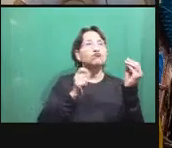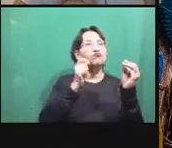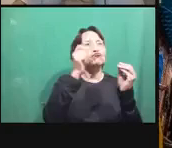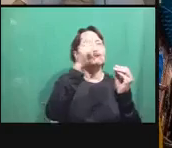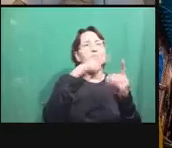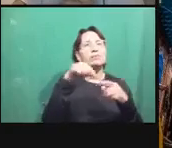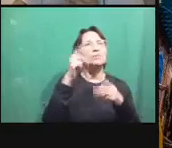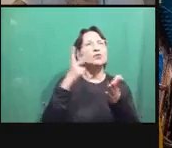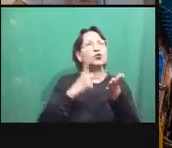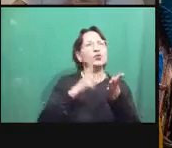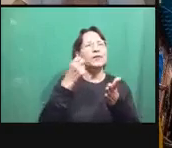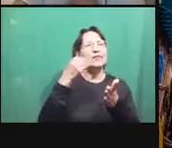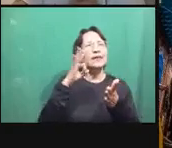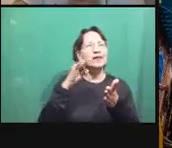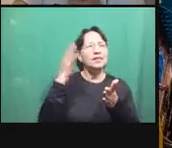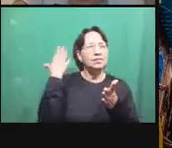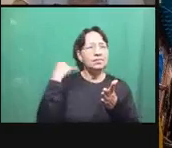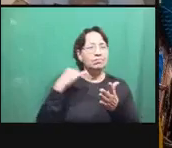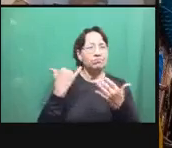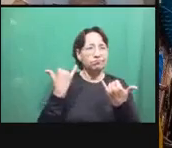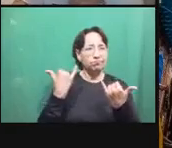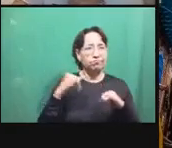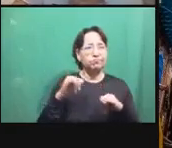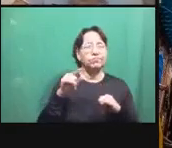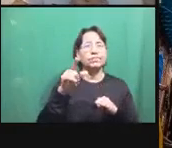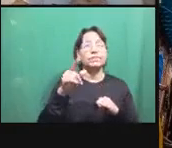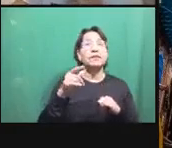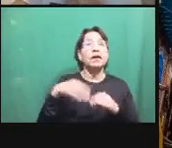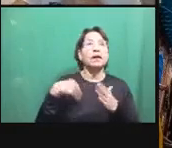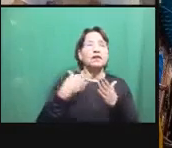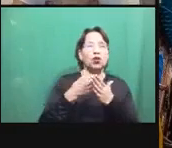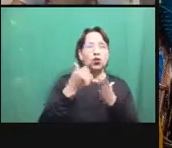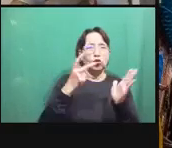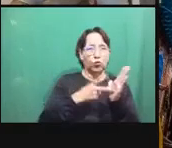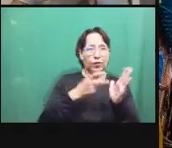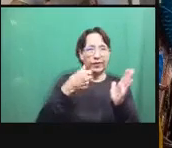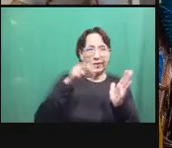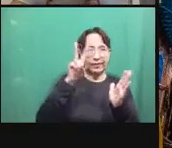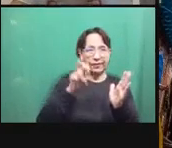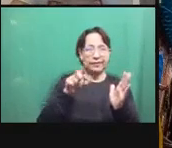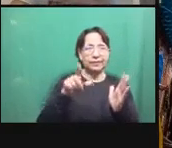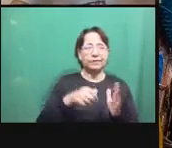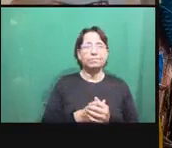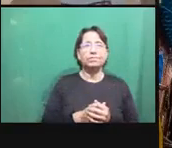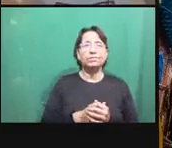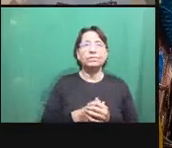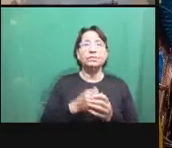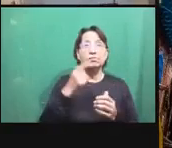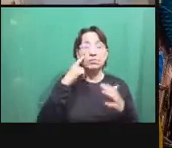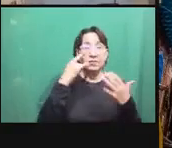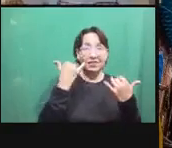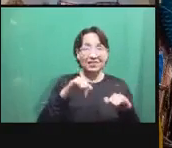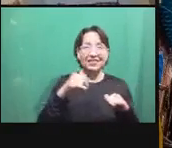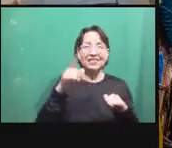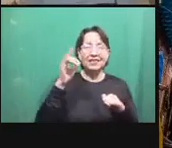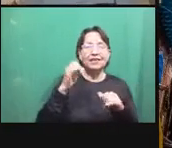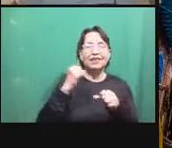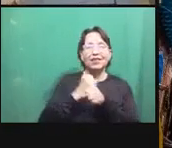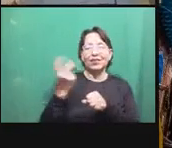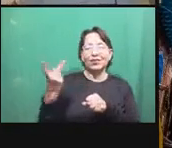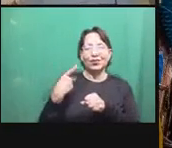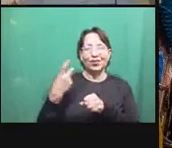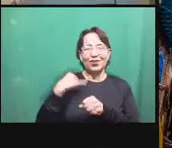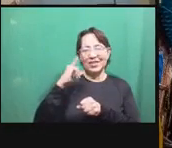el 2013 lleva ya. En el 2017 tuvimos la oportunidad de trabajar con Iván, el